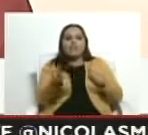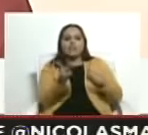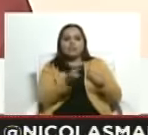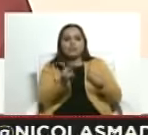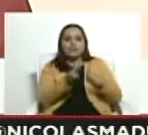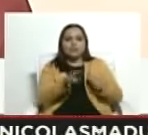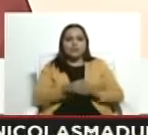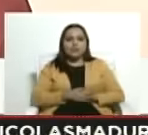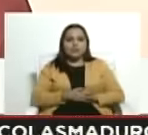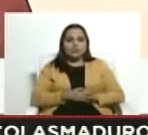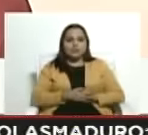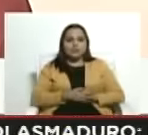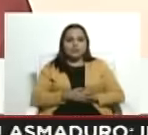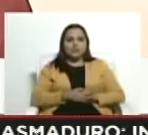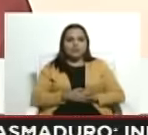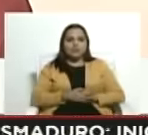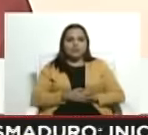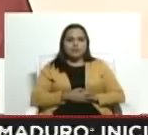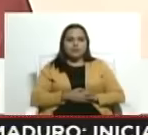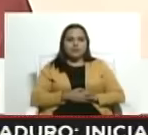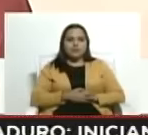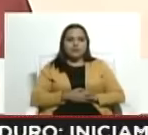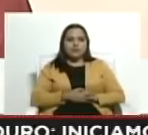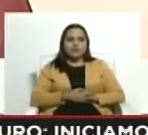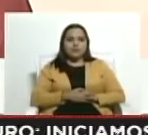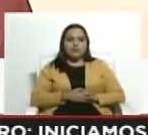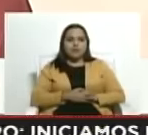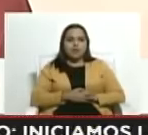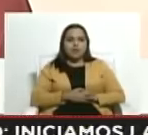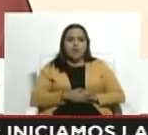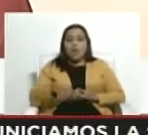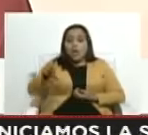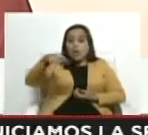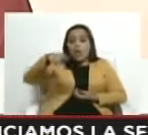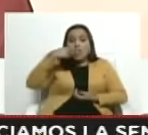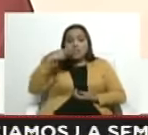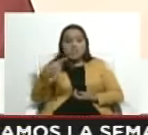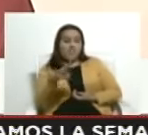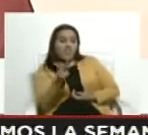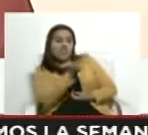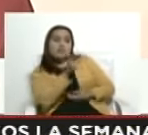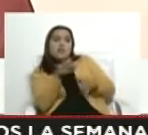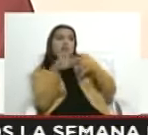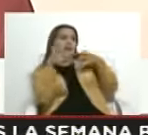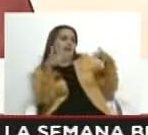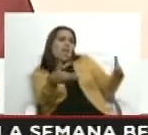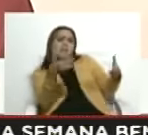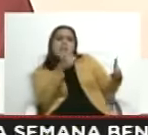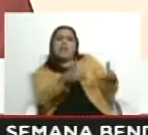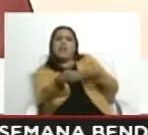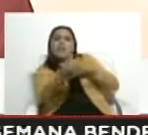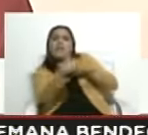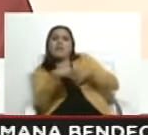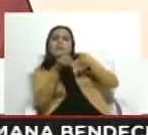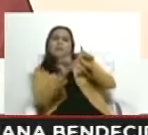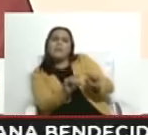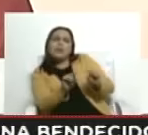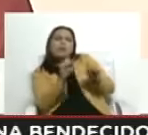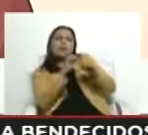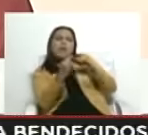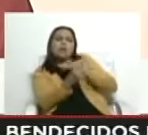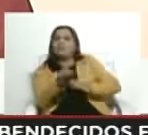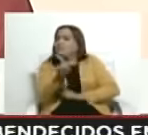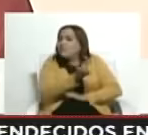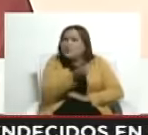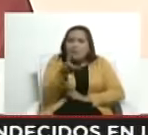Lo que en justicia nos pertenece. Claro, ellos van a decir, el grandote Venezuela se está metiendo con el pequeñito Guyana. No, no, no es